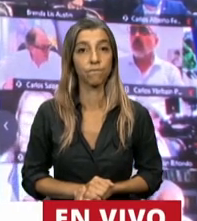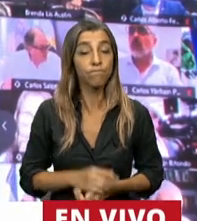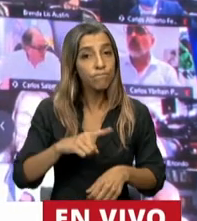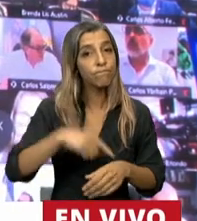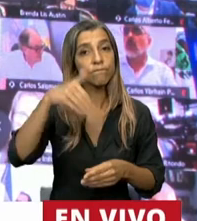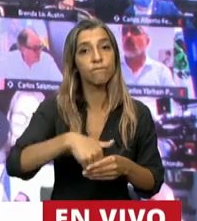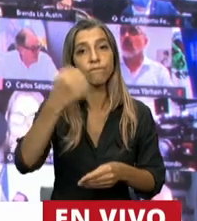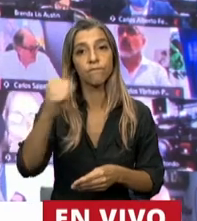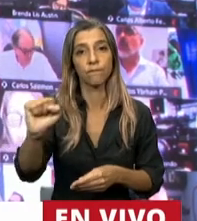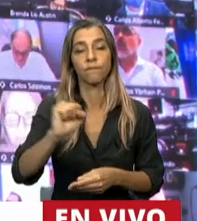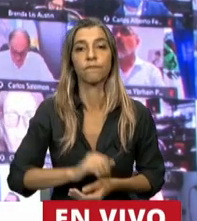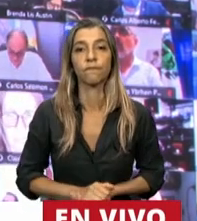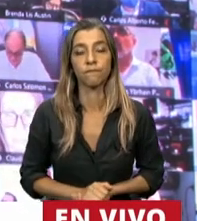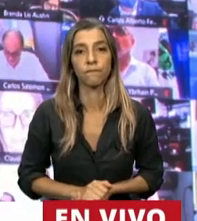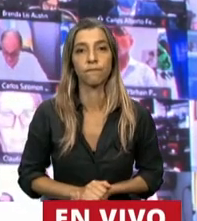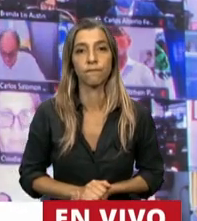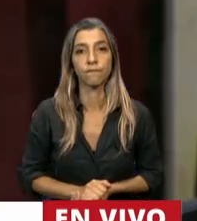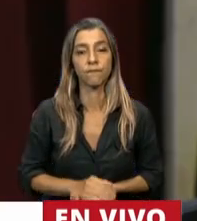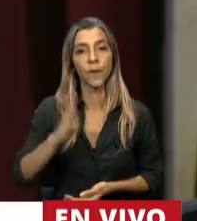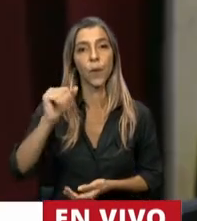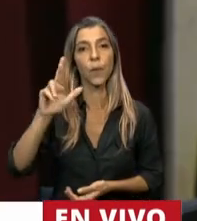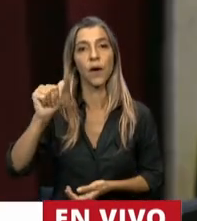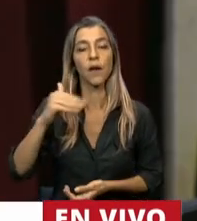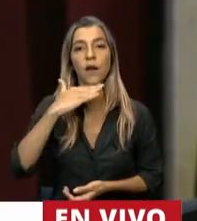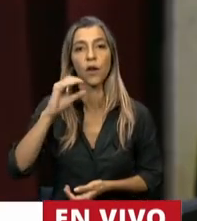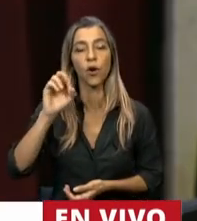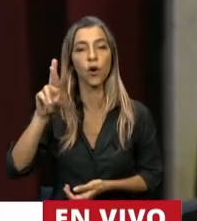Ausente a la hora de votar. Vara, Jorge.